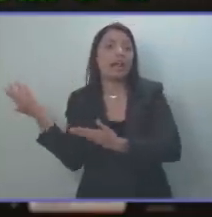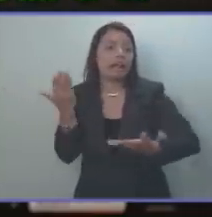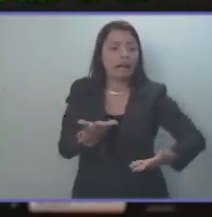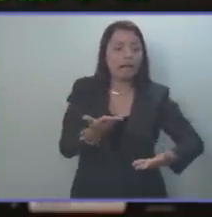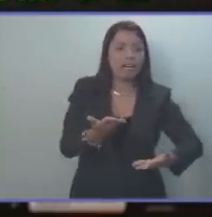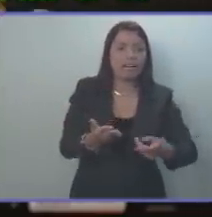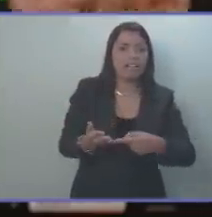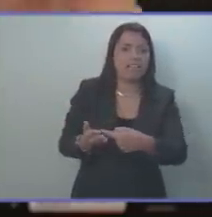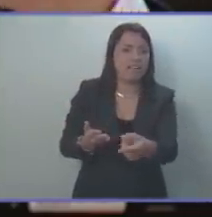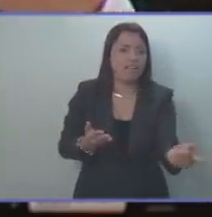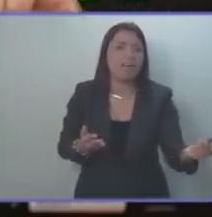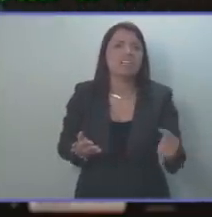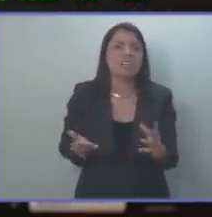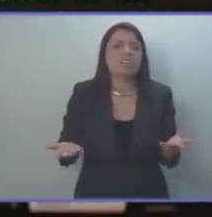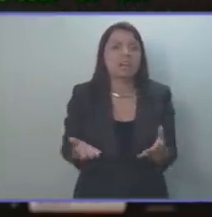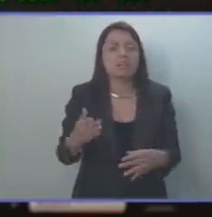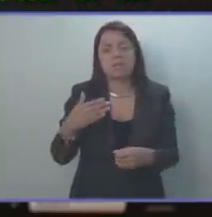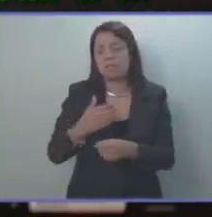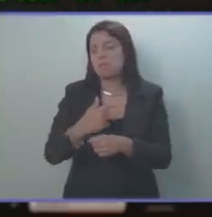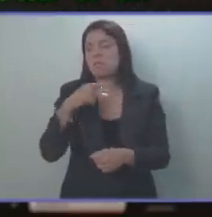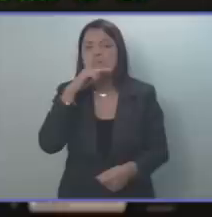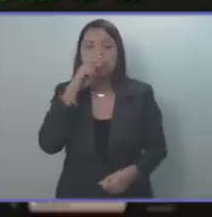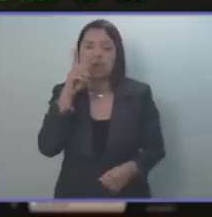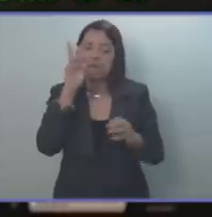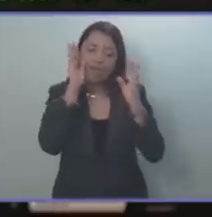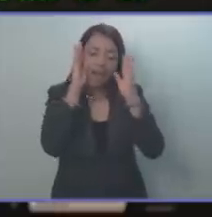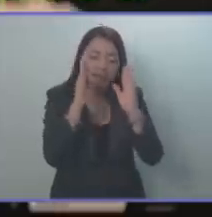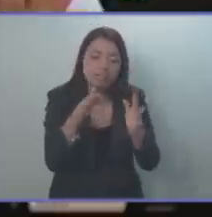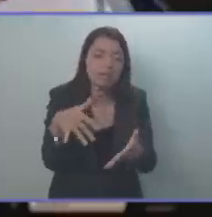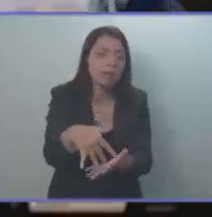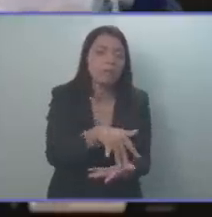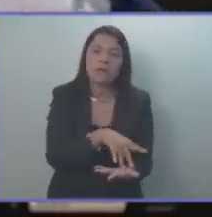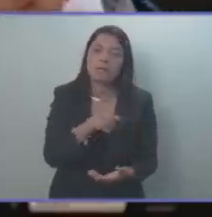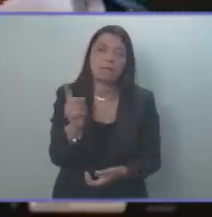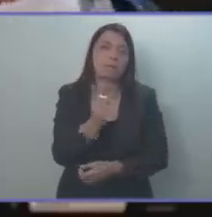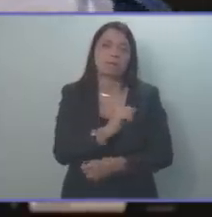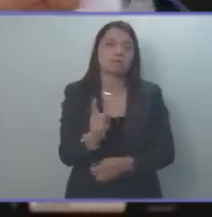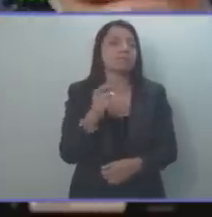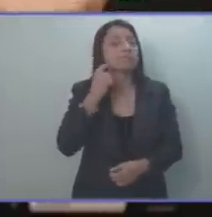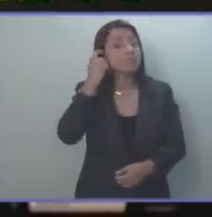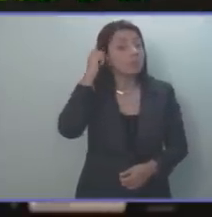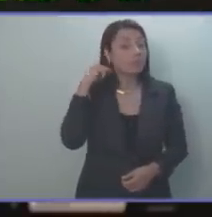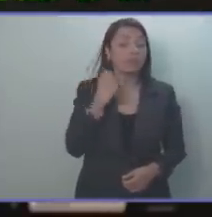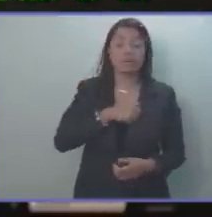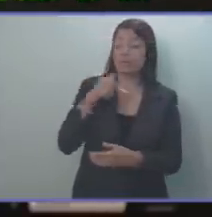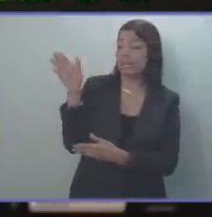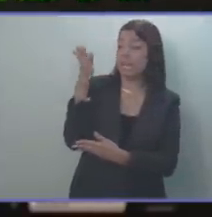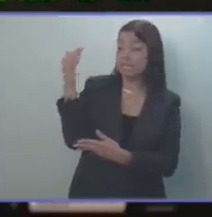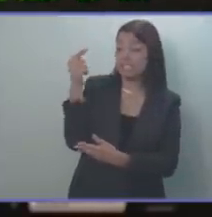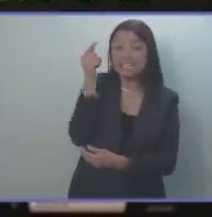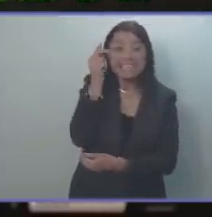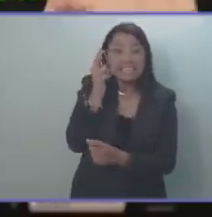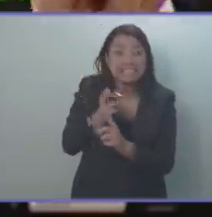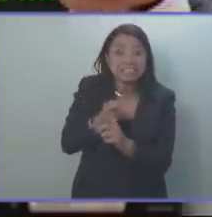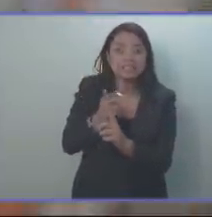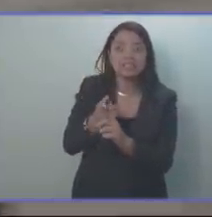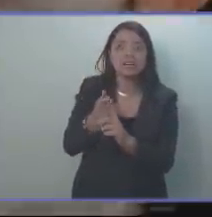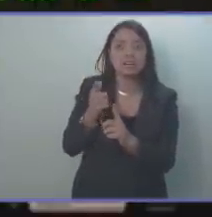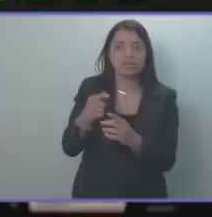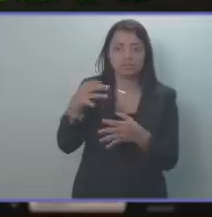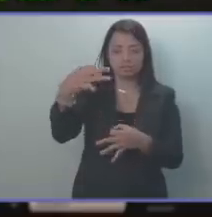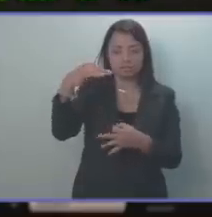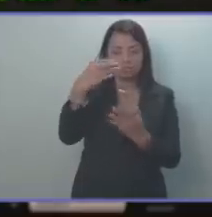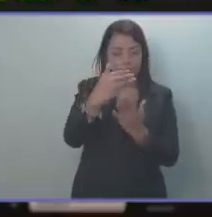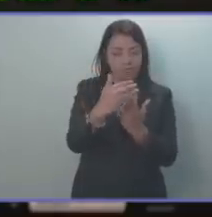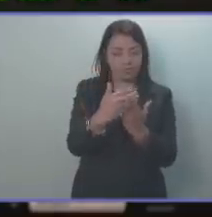Realmente el FMLN no le interesa a la población. El mismo canciller de ustedes, leyendo el protocolo